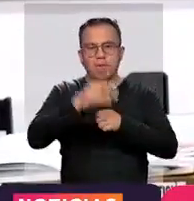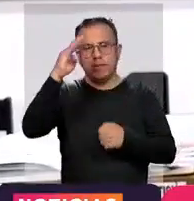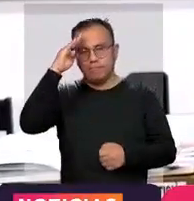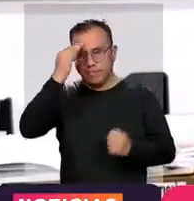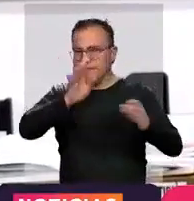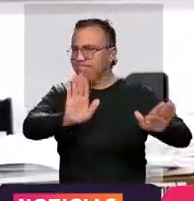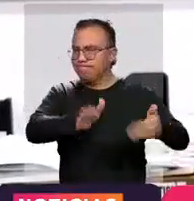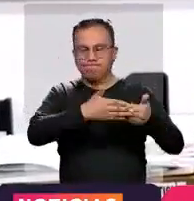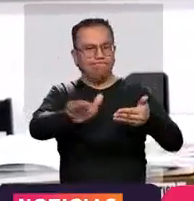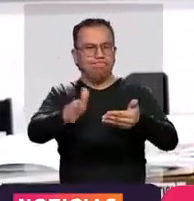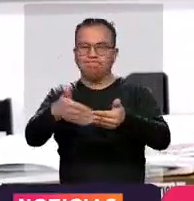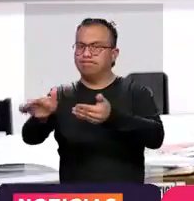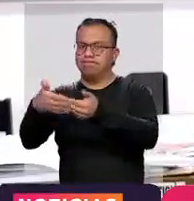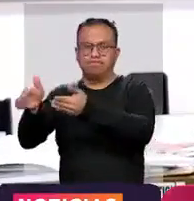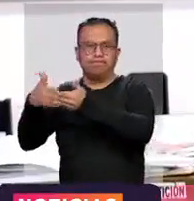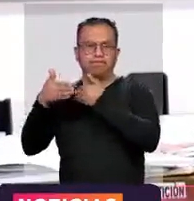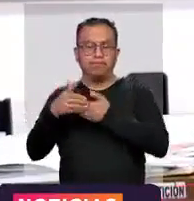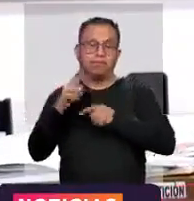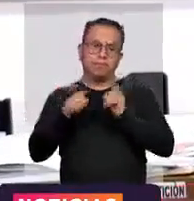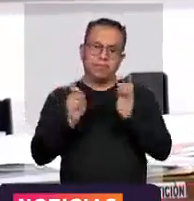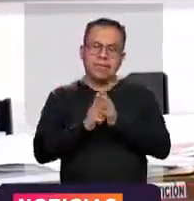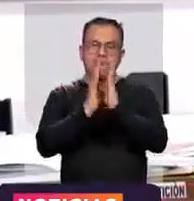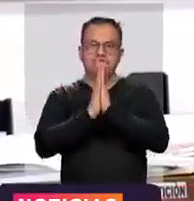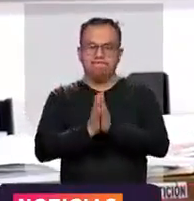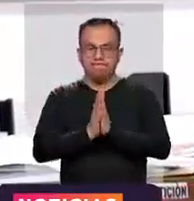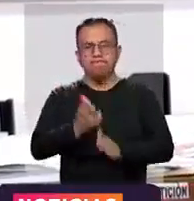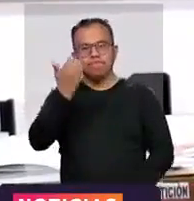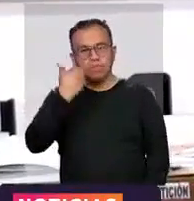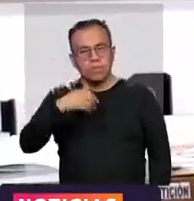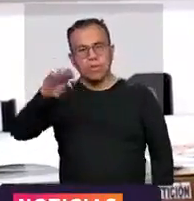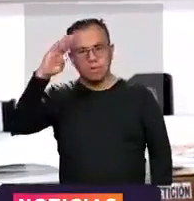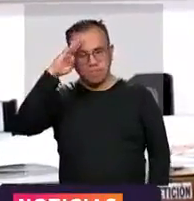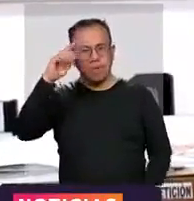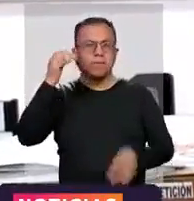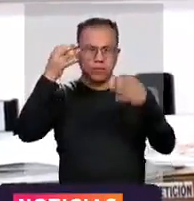cierres definitivos, de los cuales le pedimos a la policía materializarlos como ordena la ley.